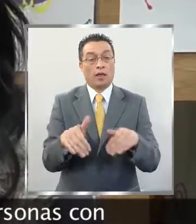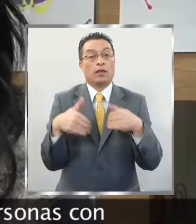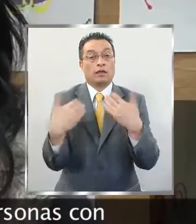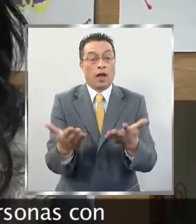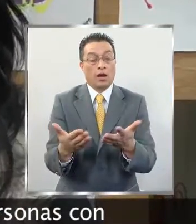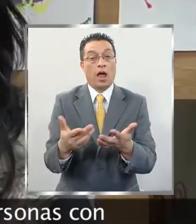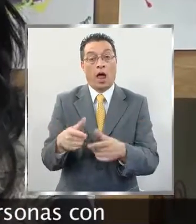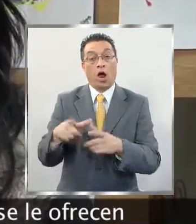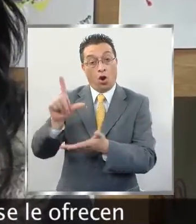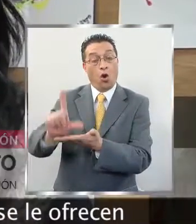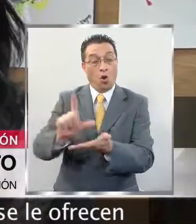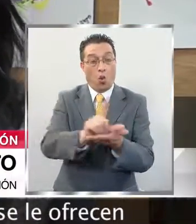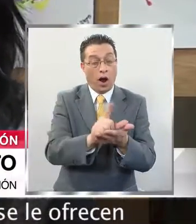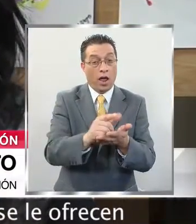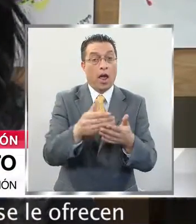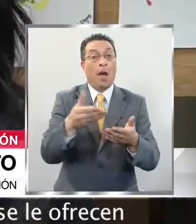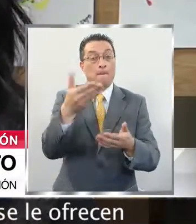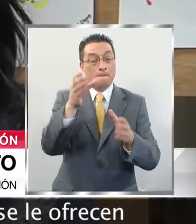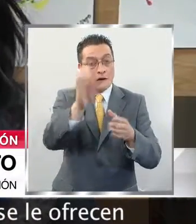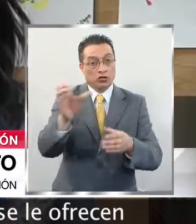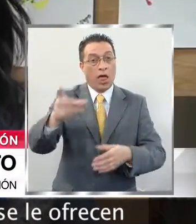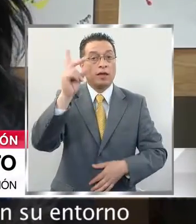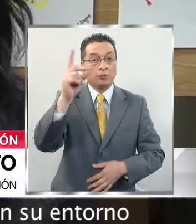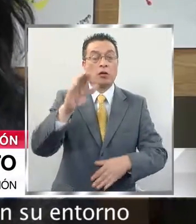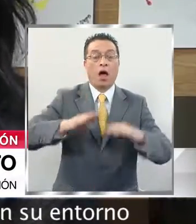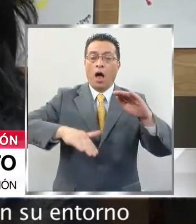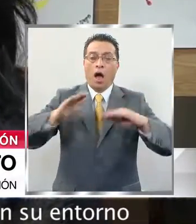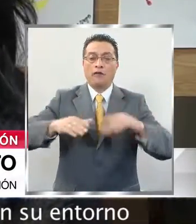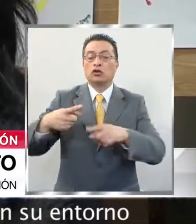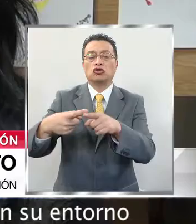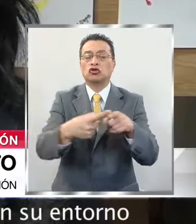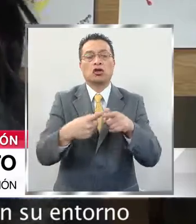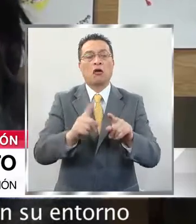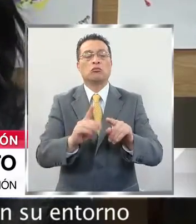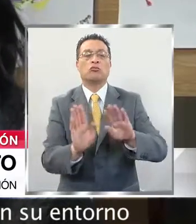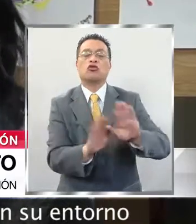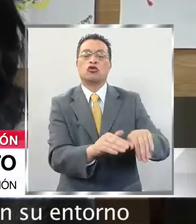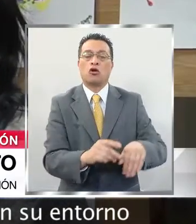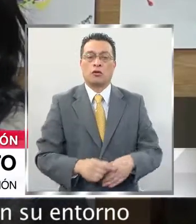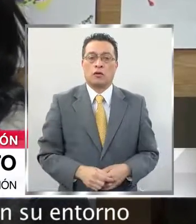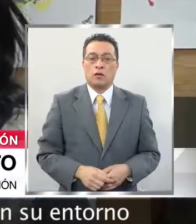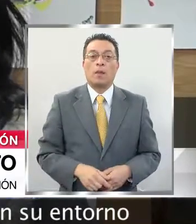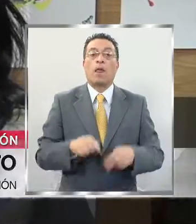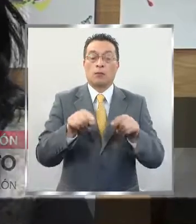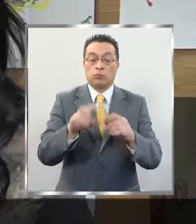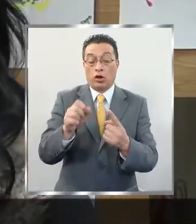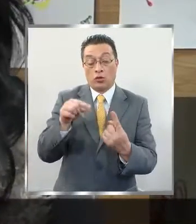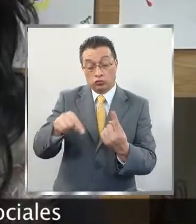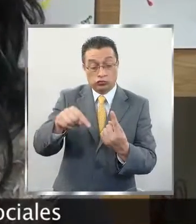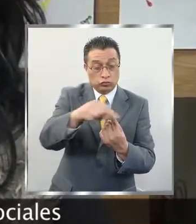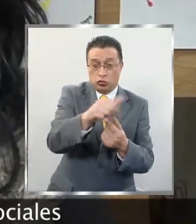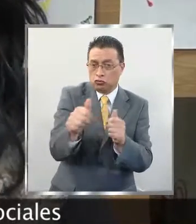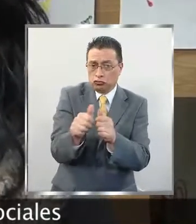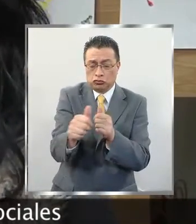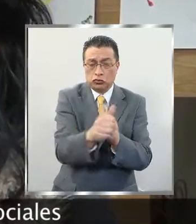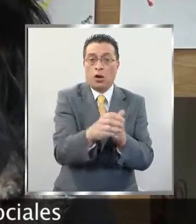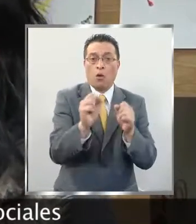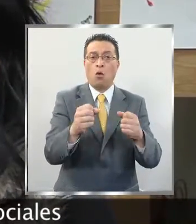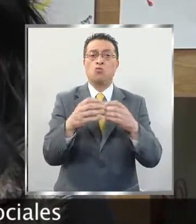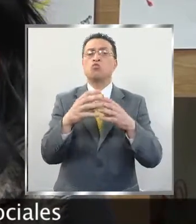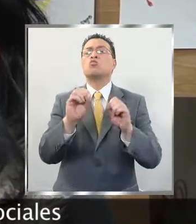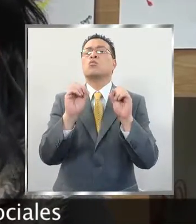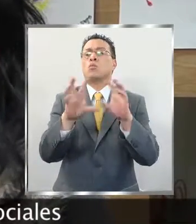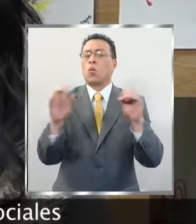Ofrecerle espacios a las personas con discapacidad que a veces no se le ofrecen a la sociedad. Puede ser en su entorno más inmediato. Hay muchas